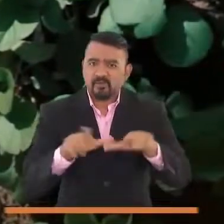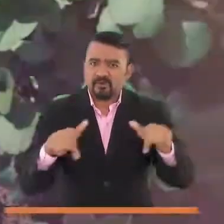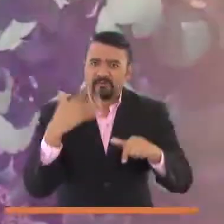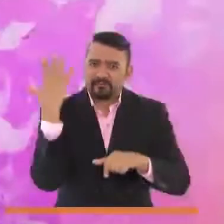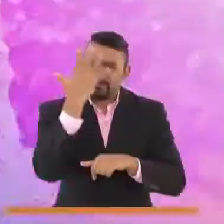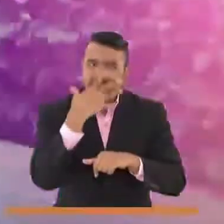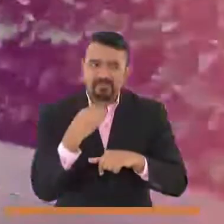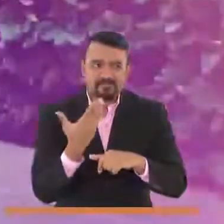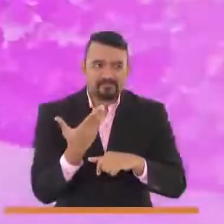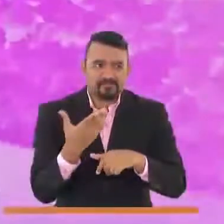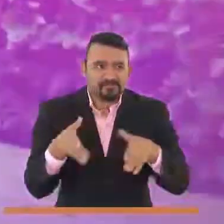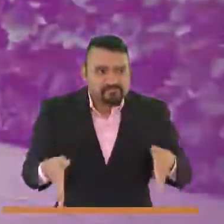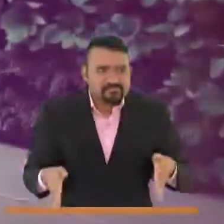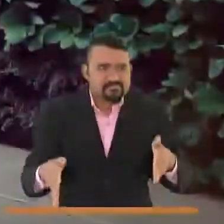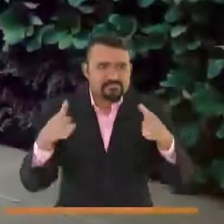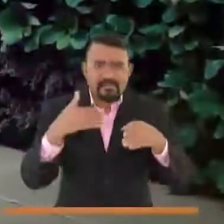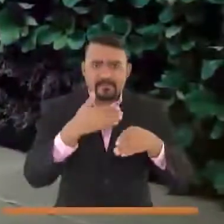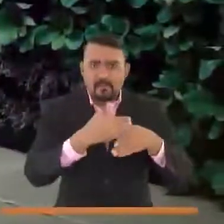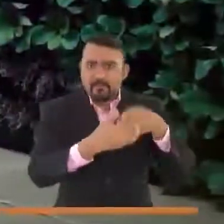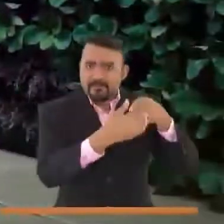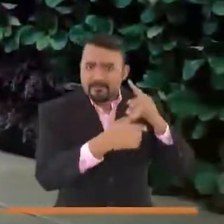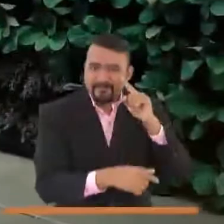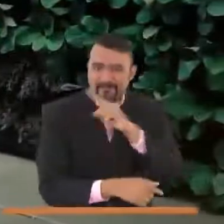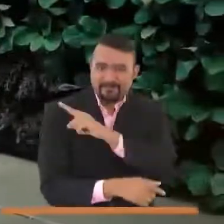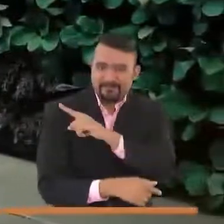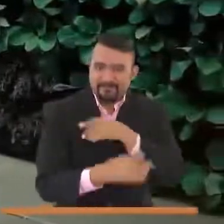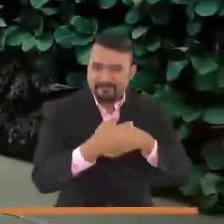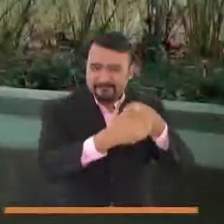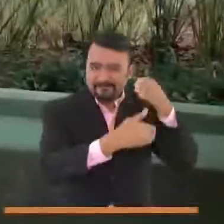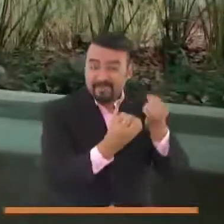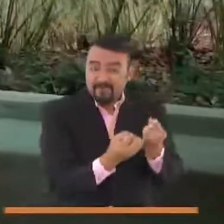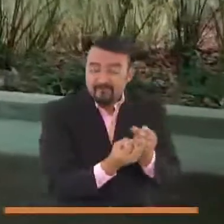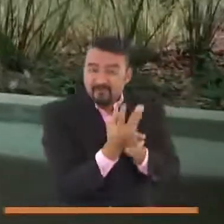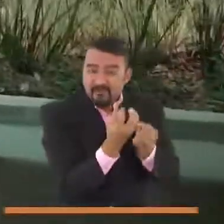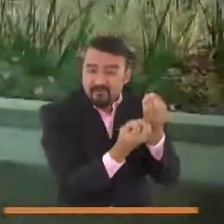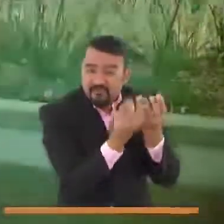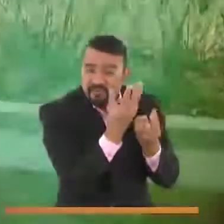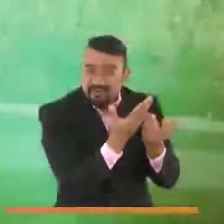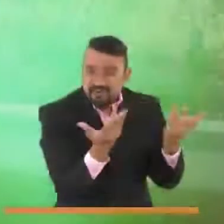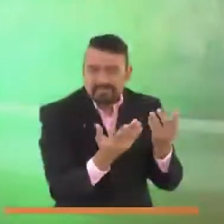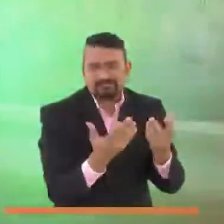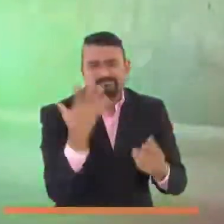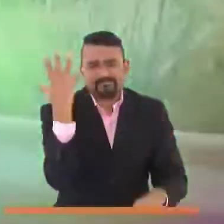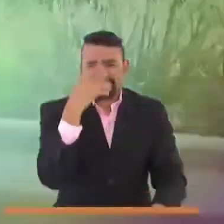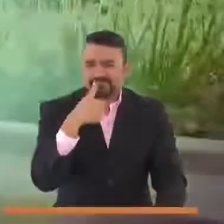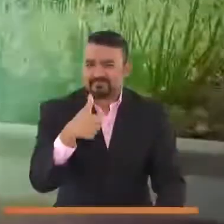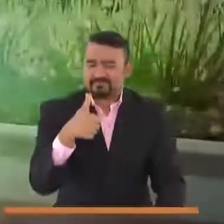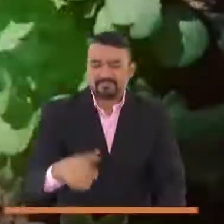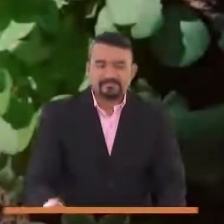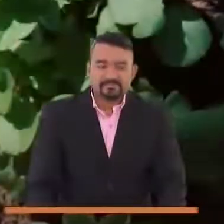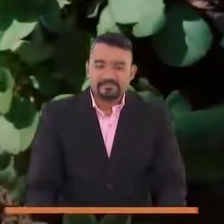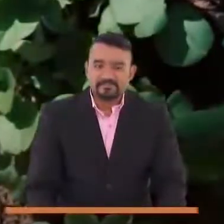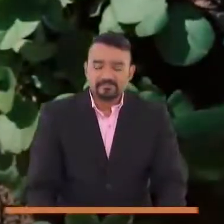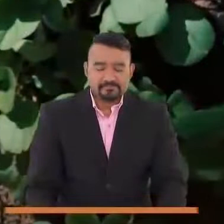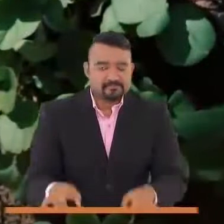el tema de acá, de esas plantas, que fue un cambio pues total, y mira pues la innovación que tuvieron en cuenta. Fue muy, muy,